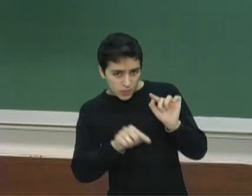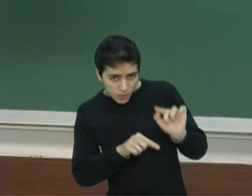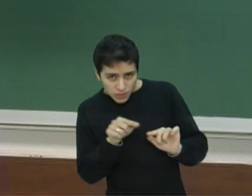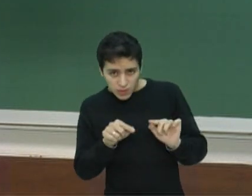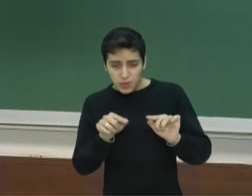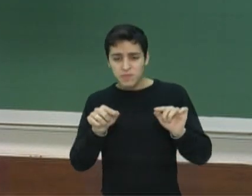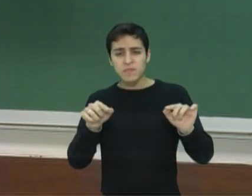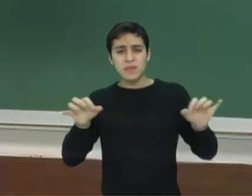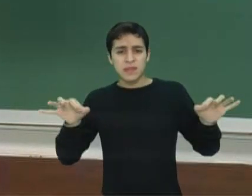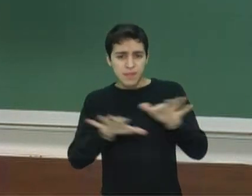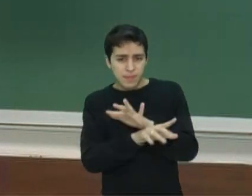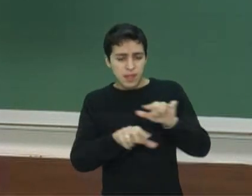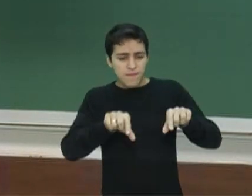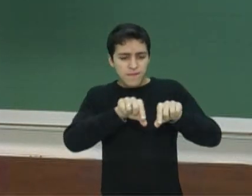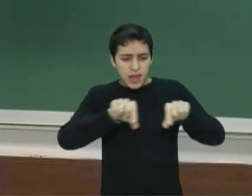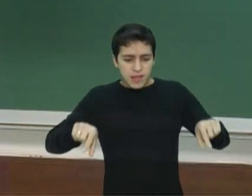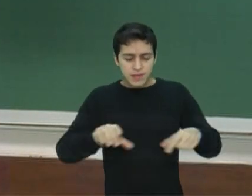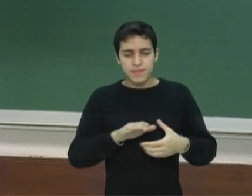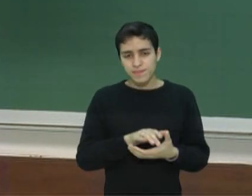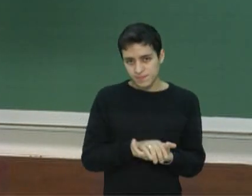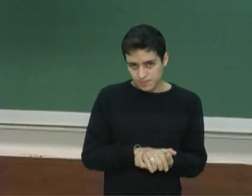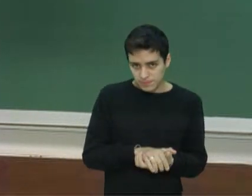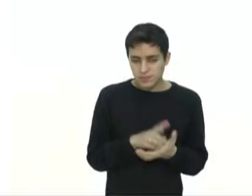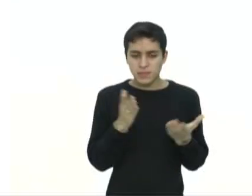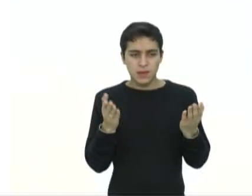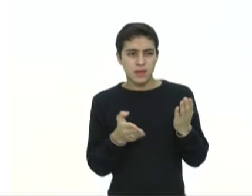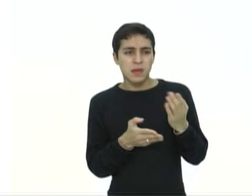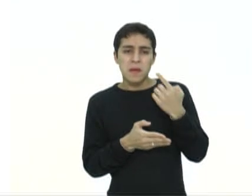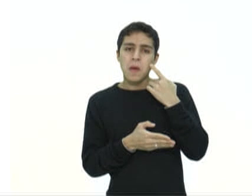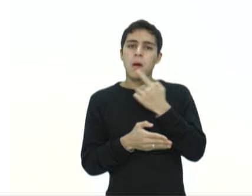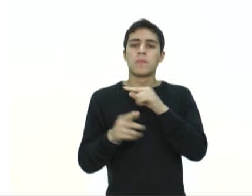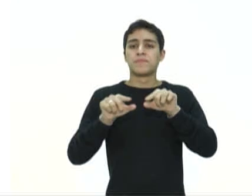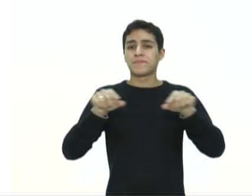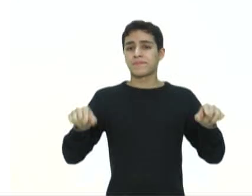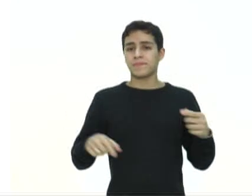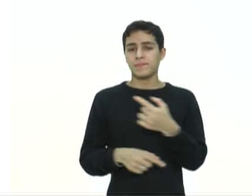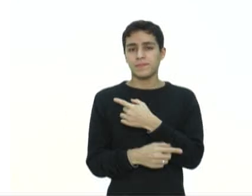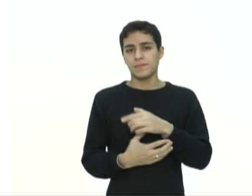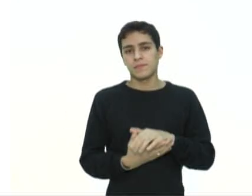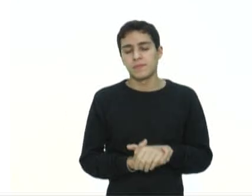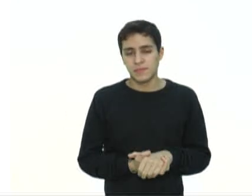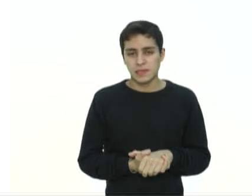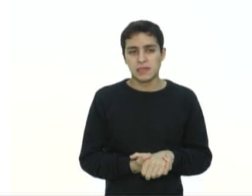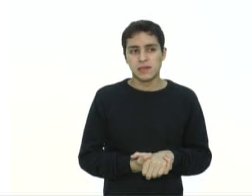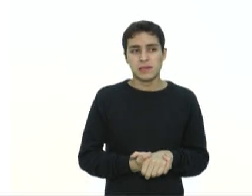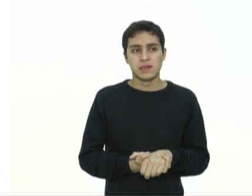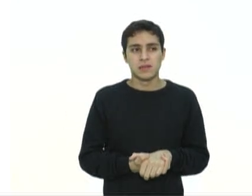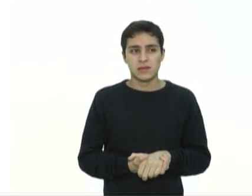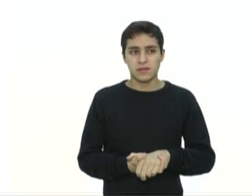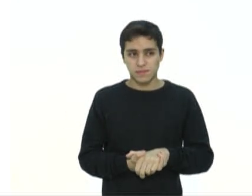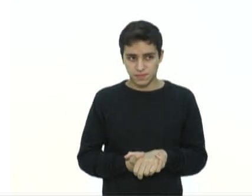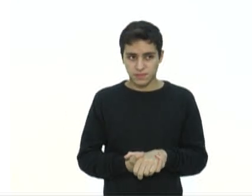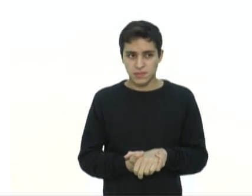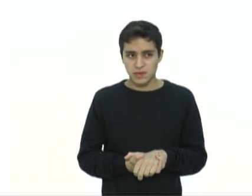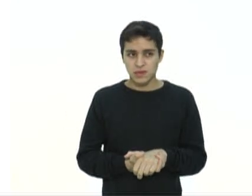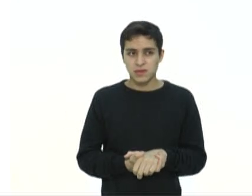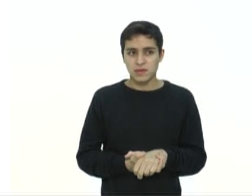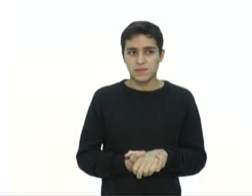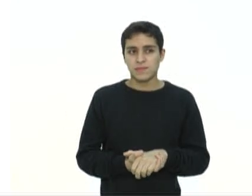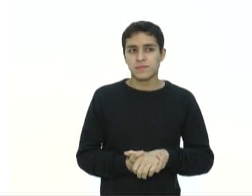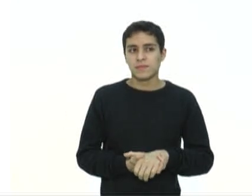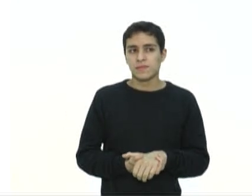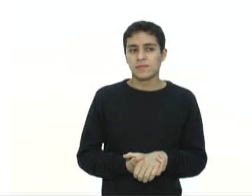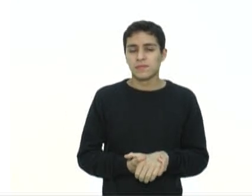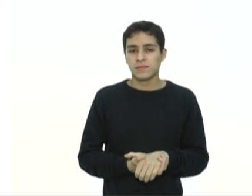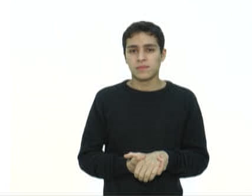nuestras oraciones? Entonces, Buenos Aires es la capital de Argentina y la casa que